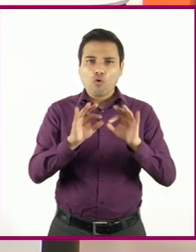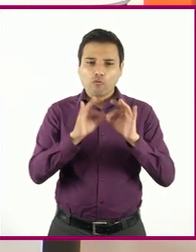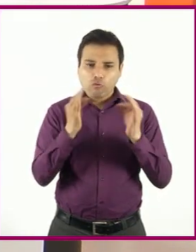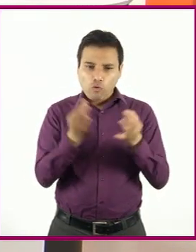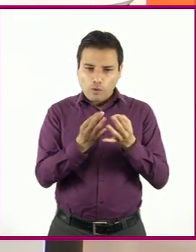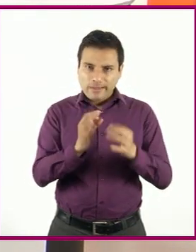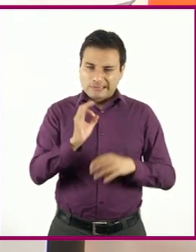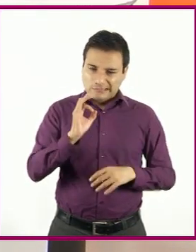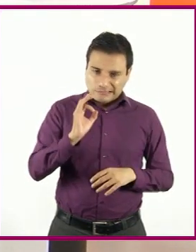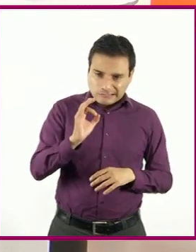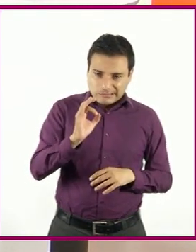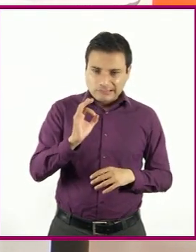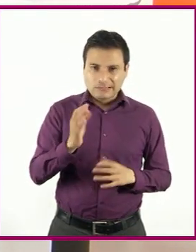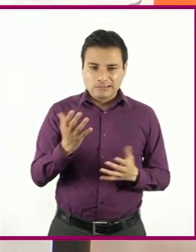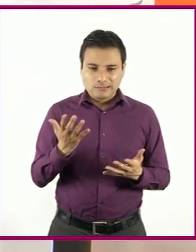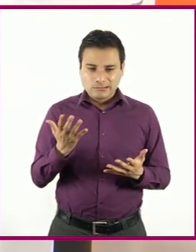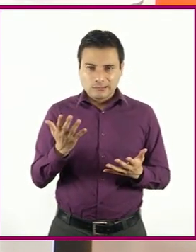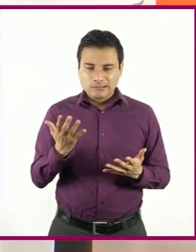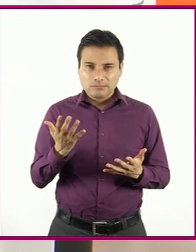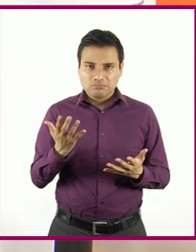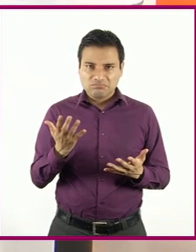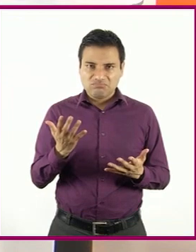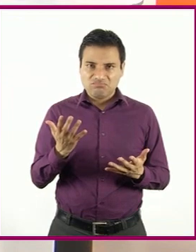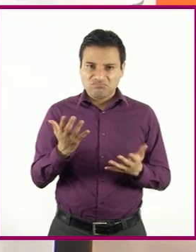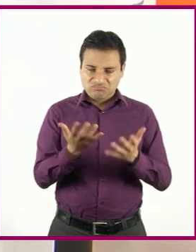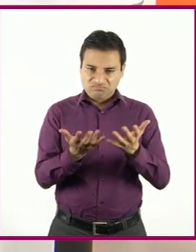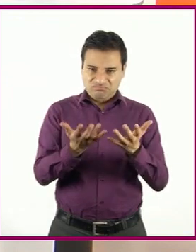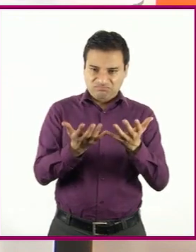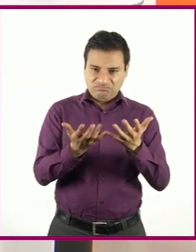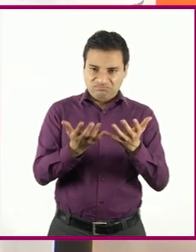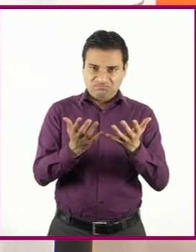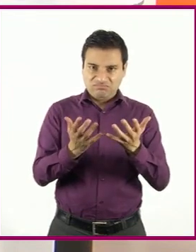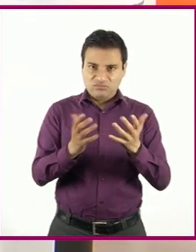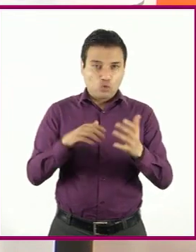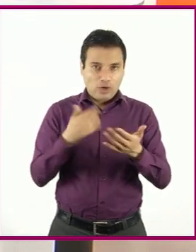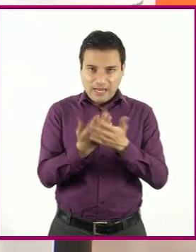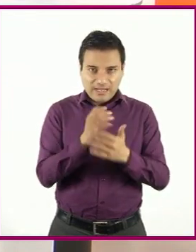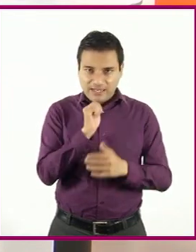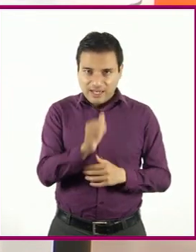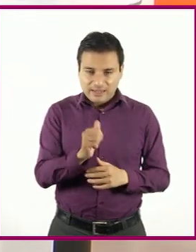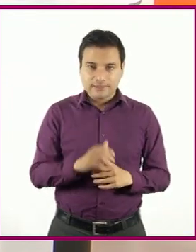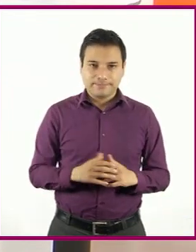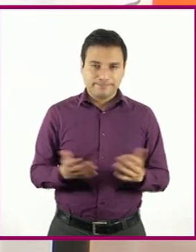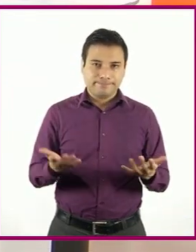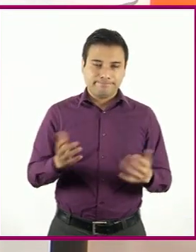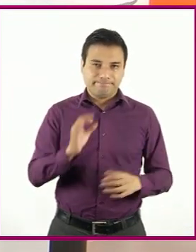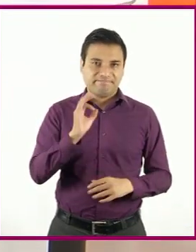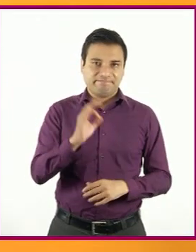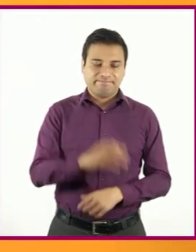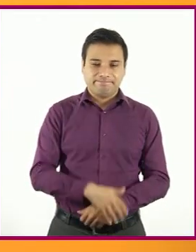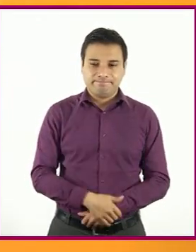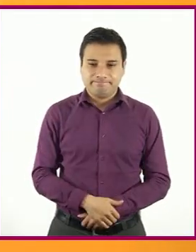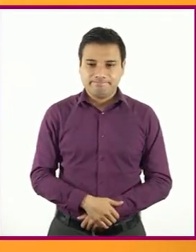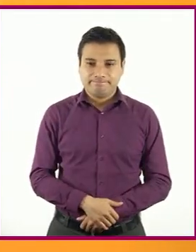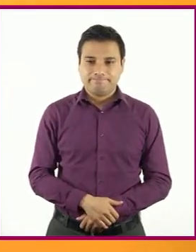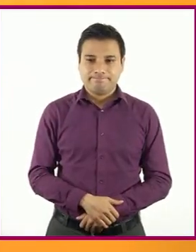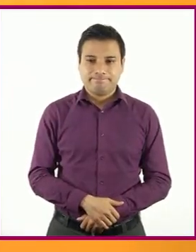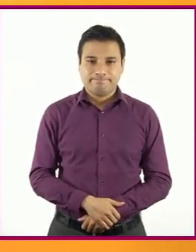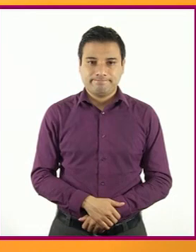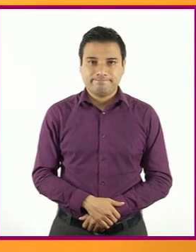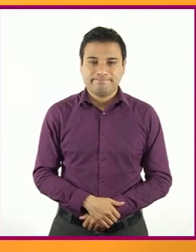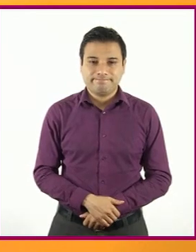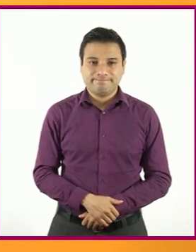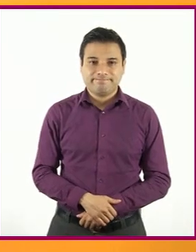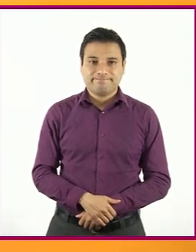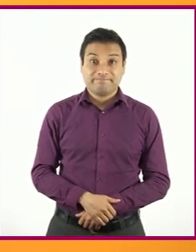que tener mucha estabilidad para que pueda estar sobre cualquier superficie y el perrito con el movimiento no pueda tirarlo. Como